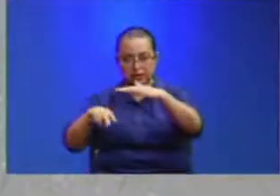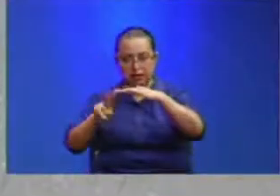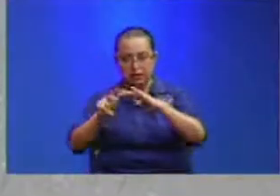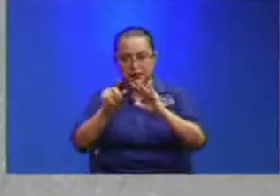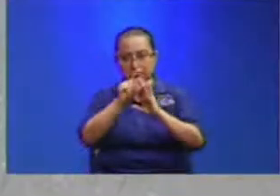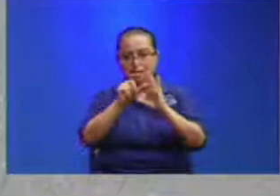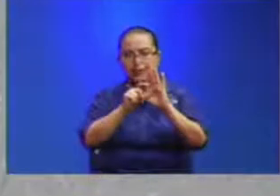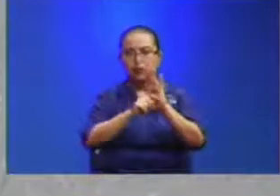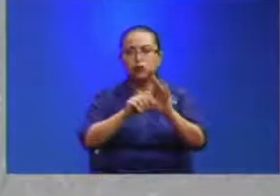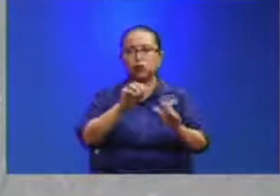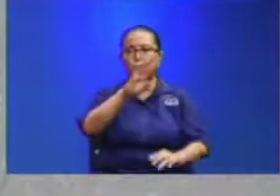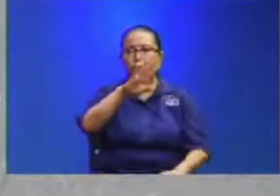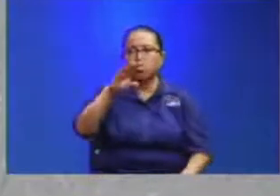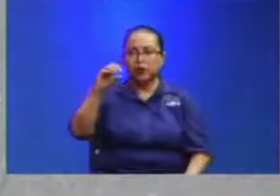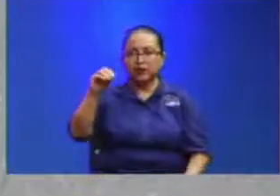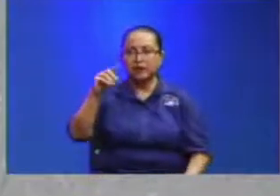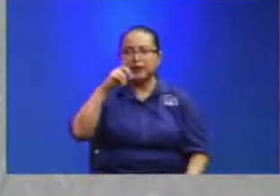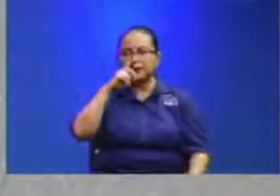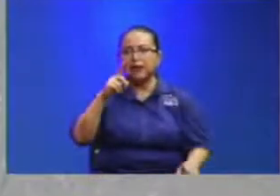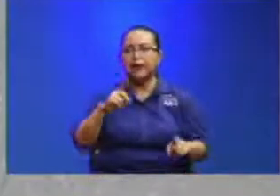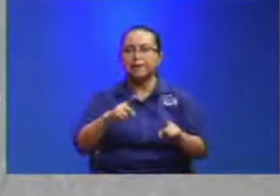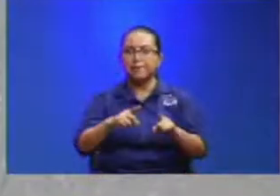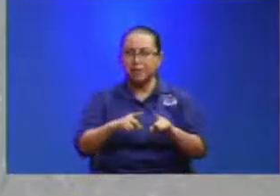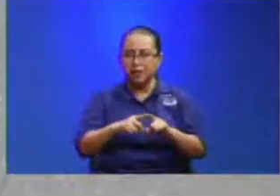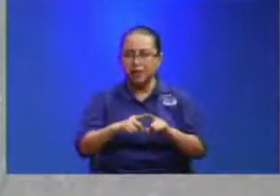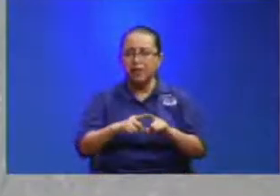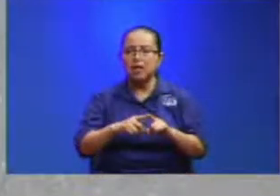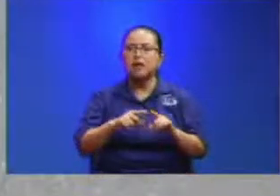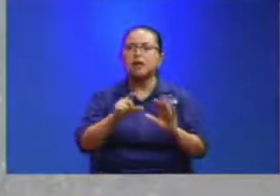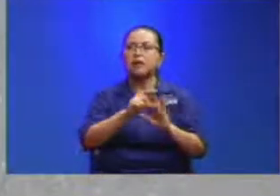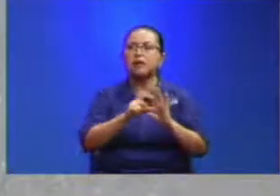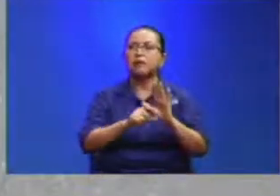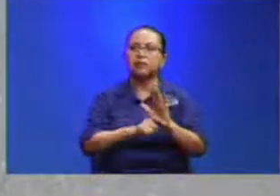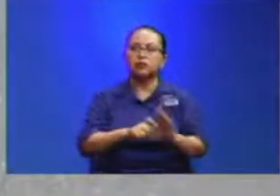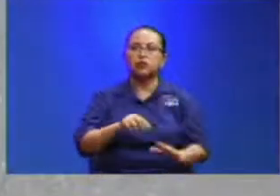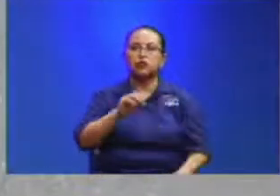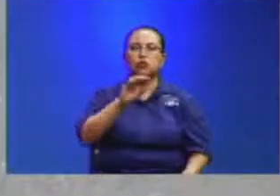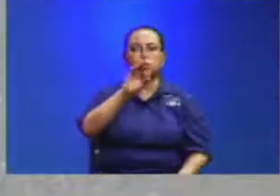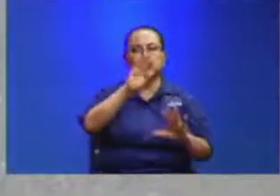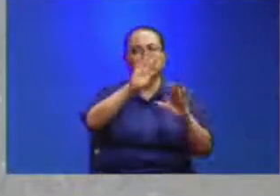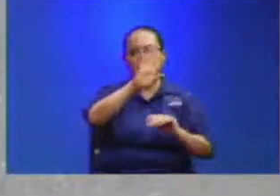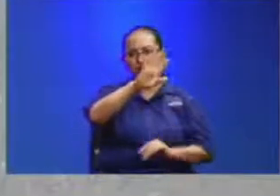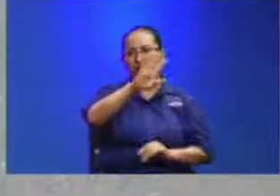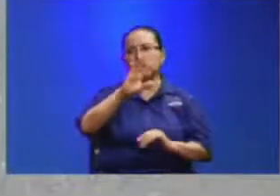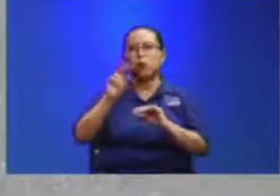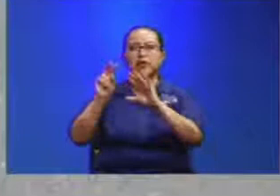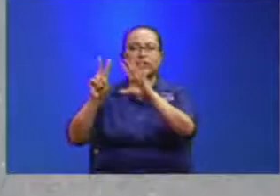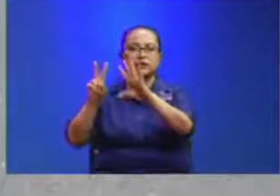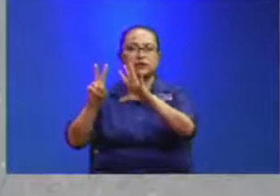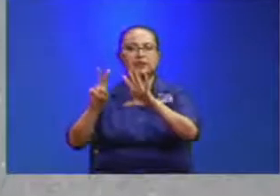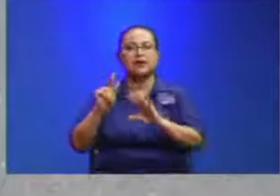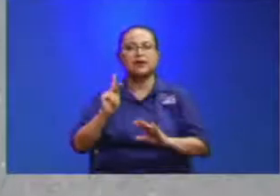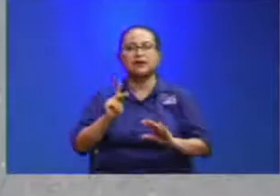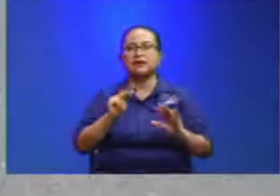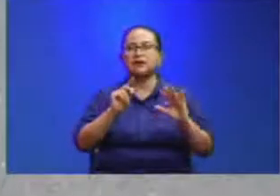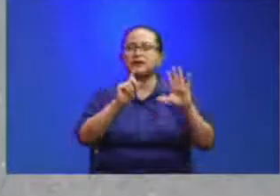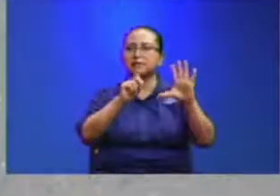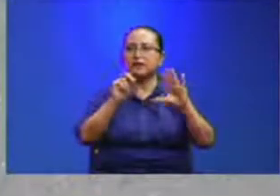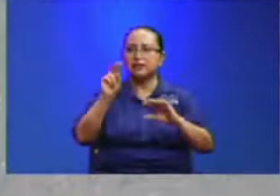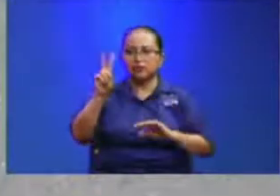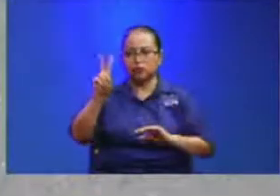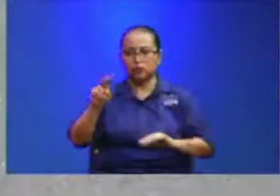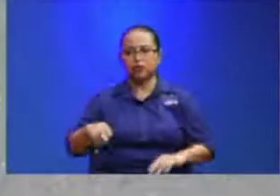no sólo allí también está en el 57 en el 62 de los vamos a ver en un momentito y de mateo 33